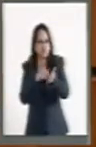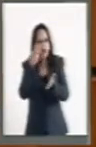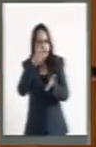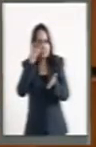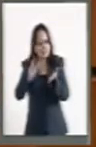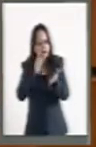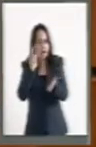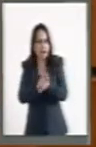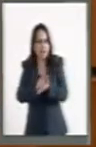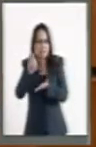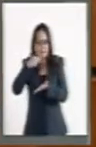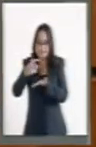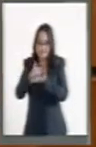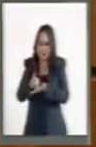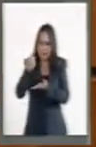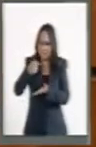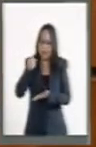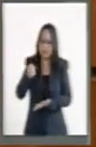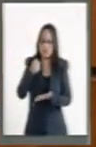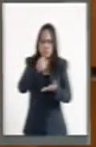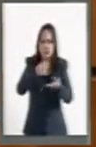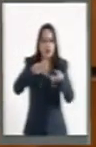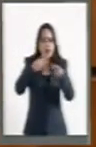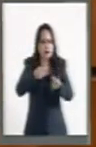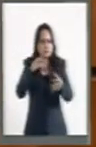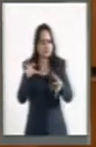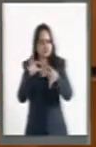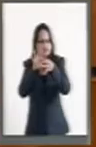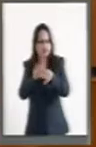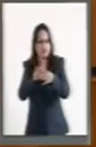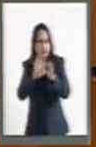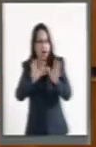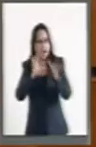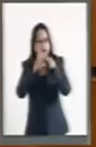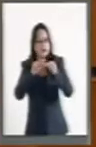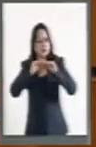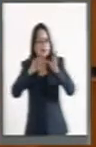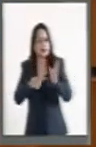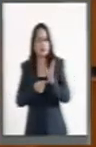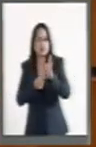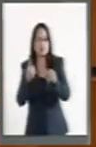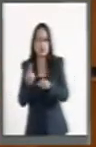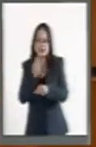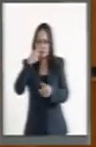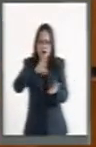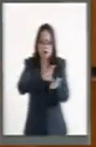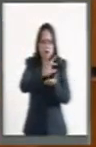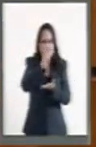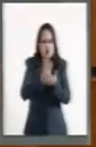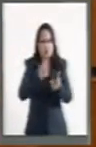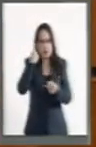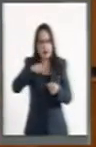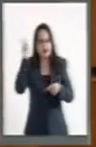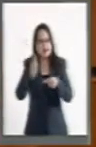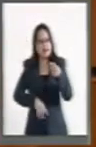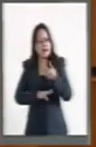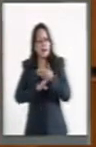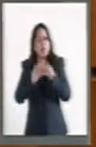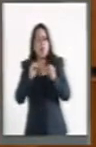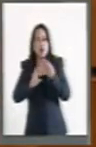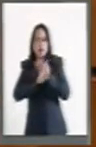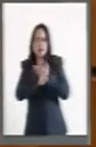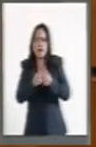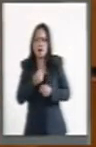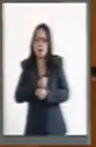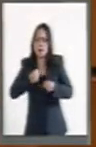ley de ingresos y en el presupuesto de egresos, no ha sido destinado a los programas para combatir la obesidad o cosas